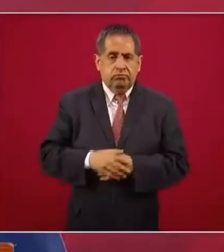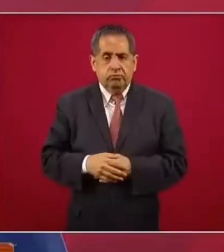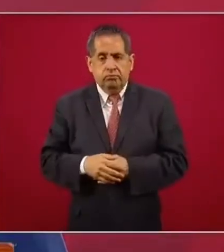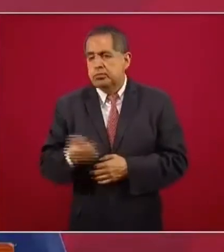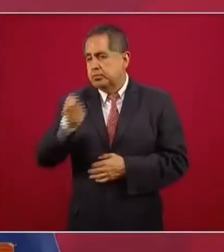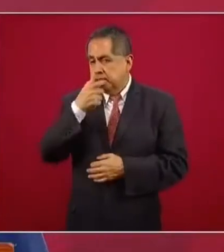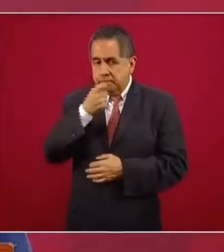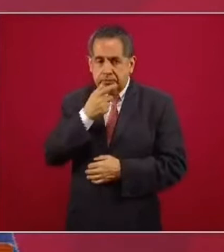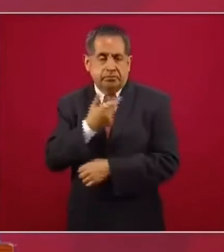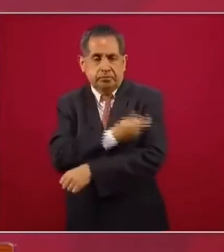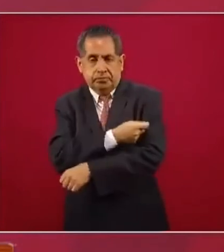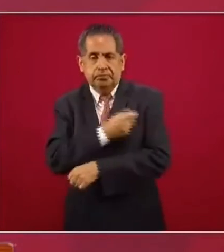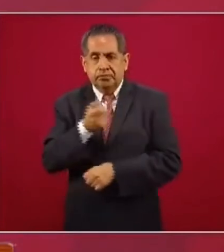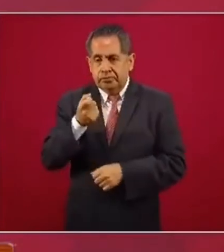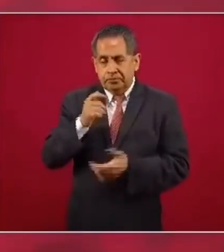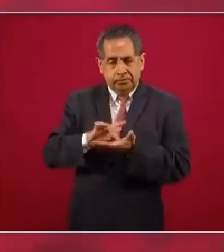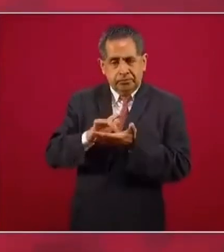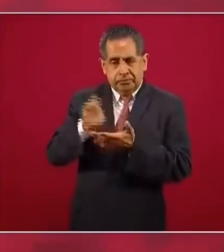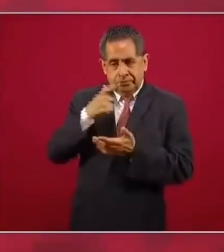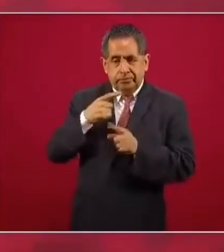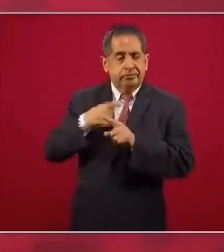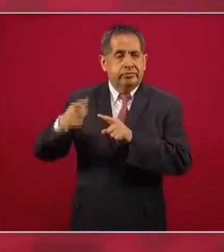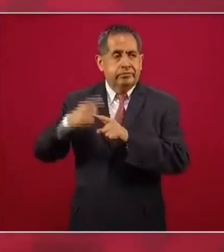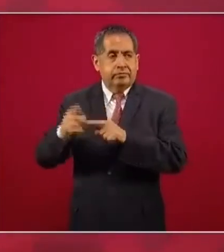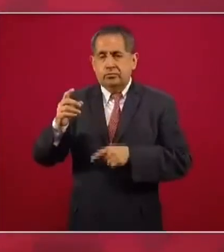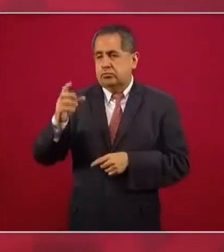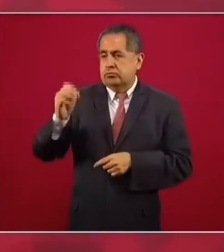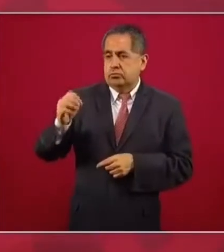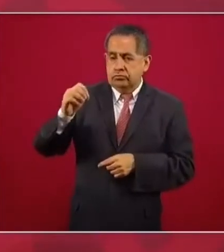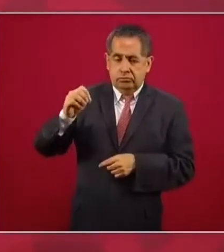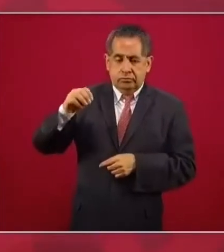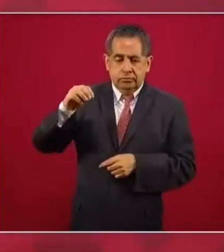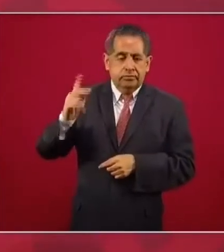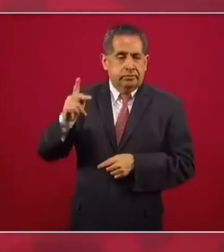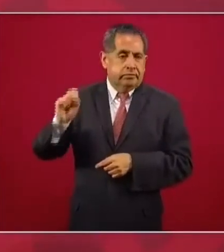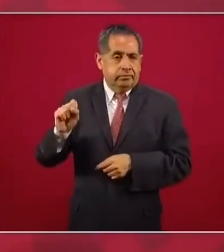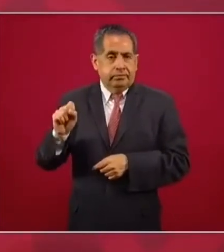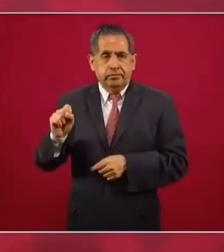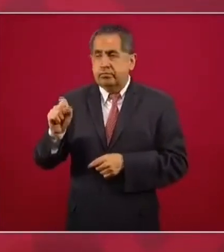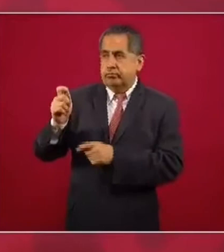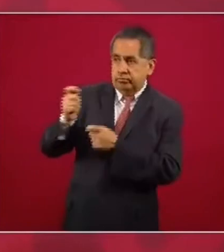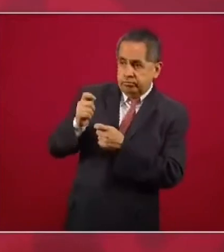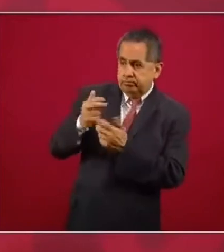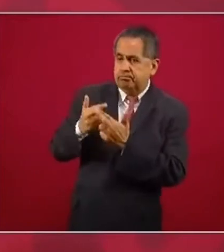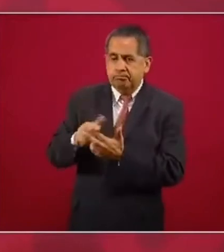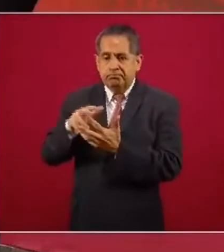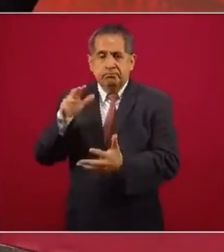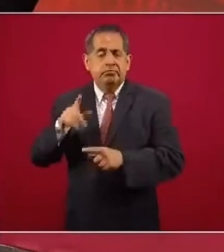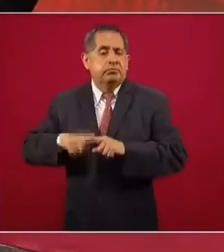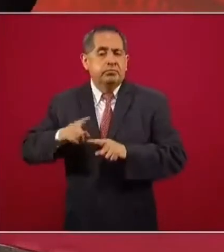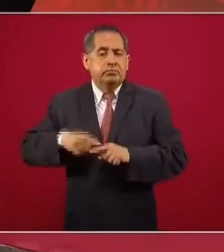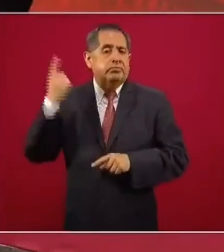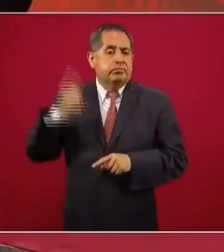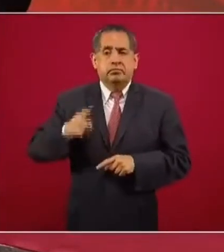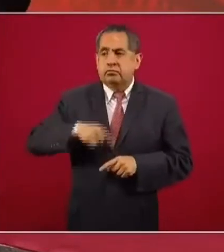vacunas de la Organización Panamericana de la Salud son fondos que nacen del mandato